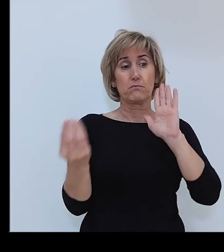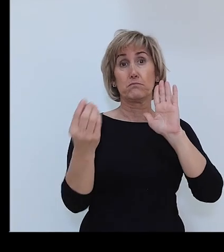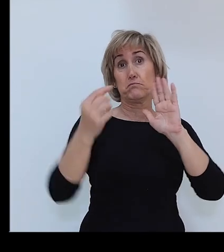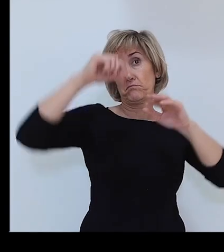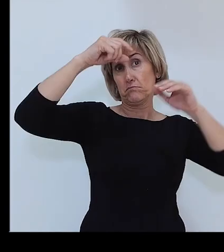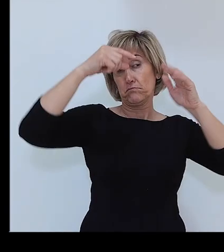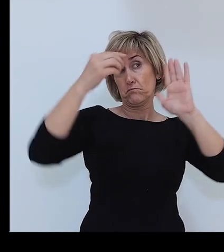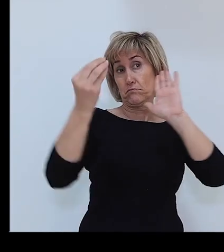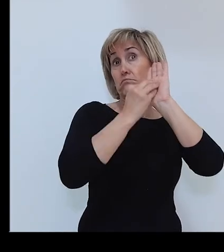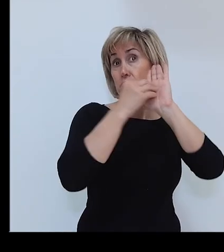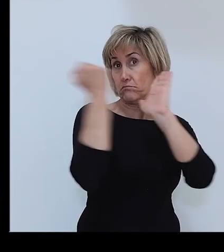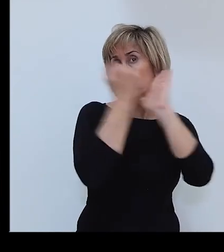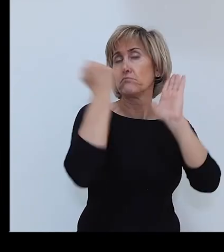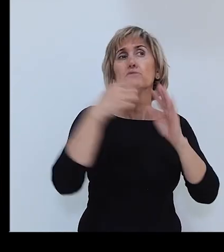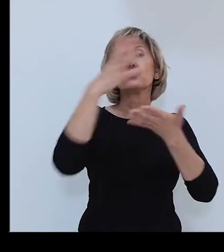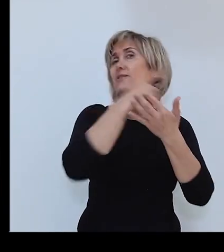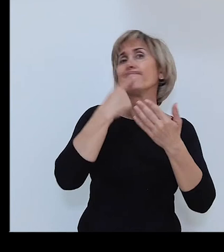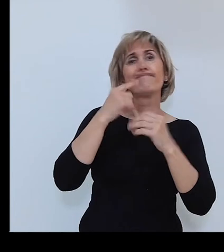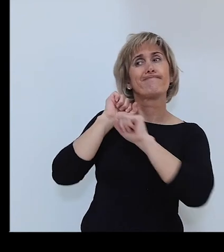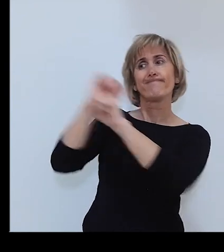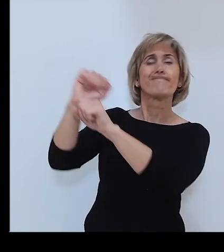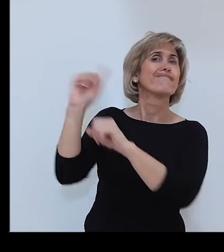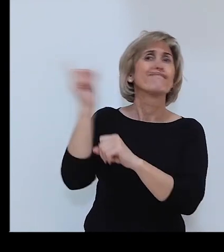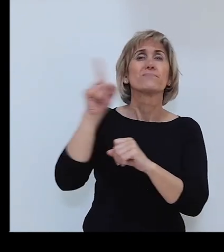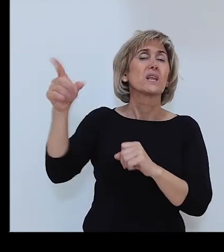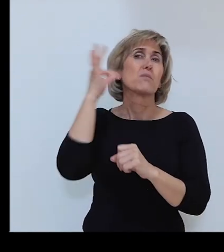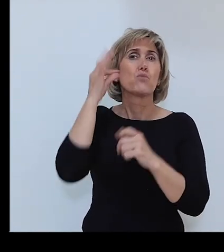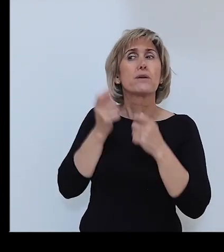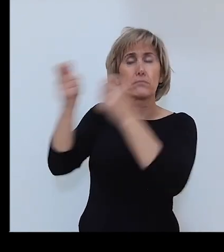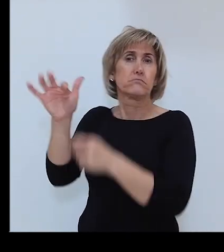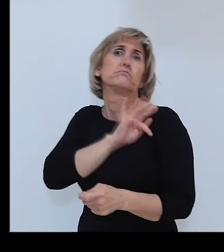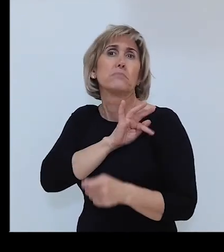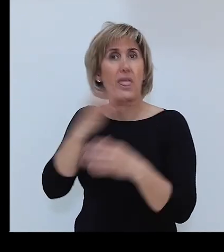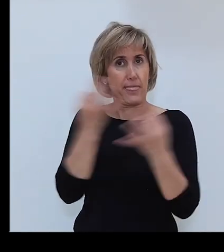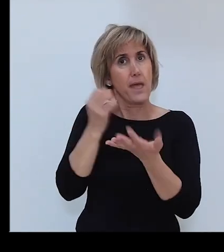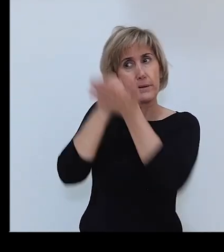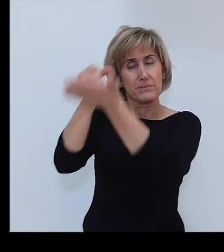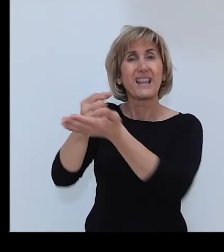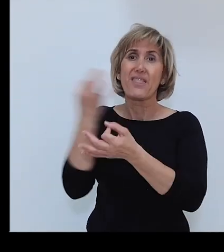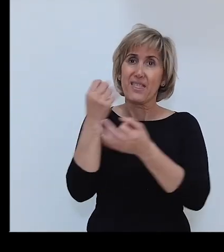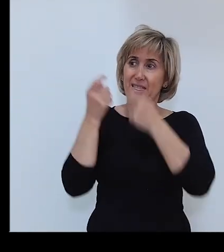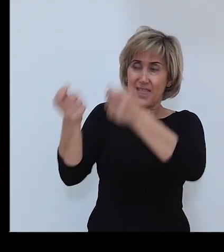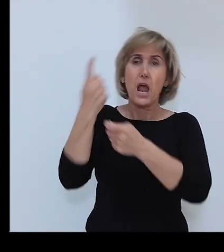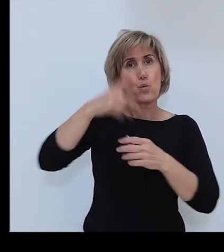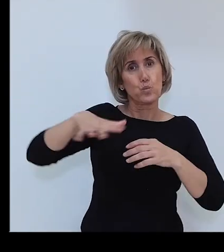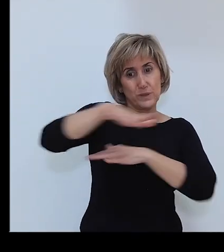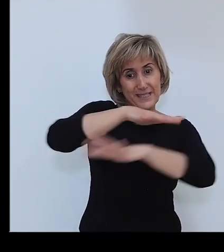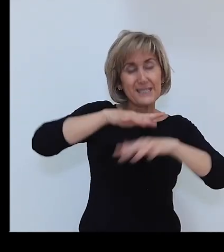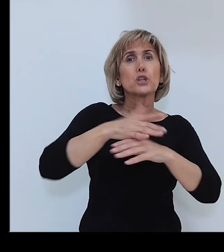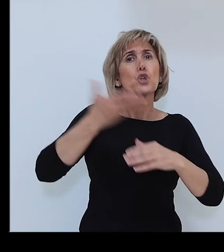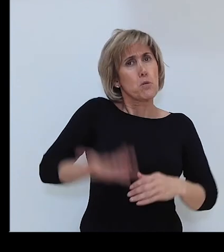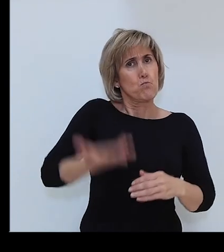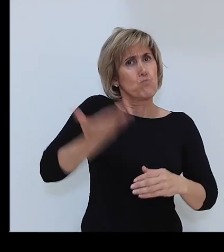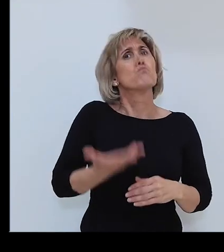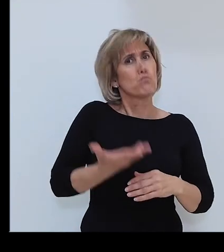academia sociológica, ¿no? En el canon sociológico, que en su momento se le denegó o no se le, nadie consideró que